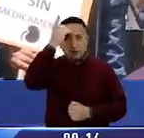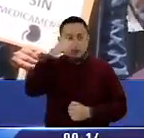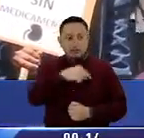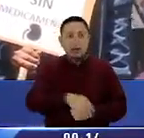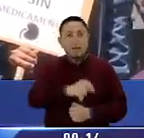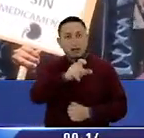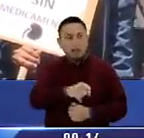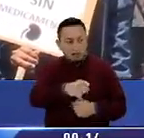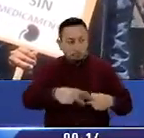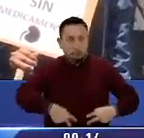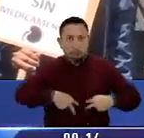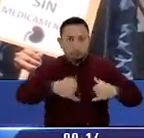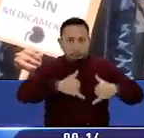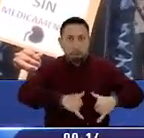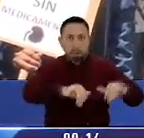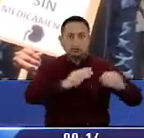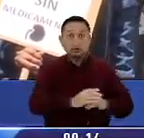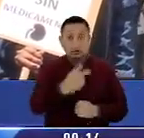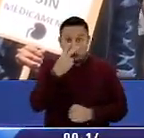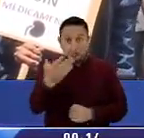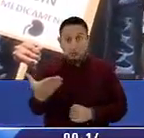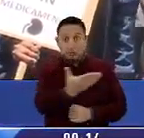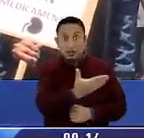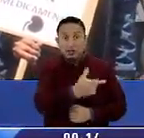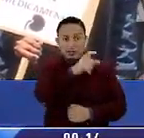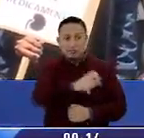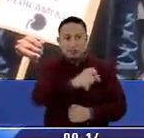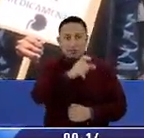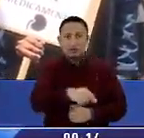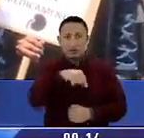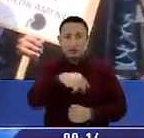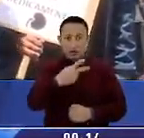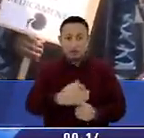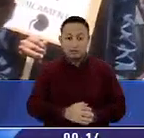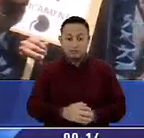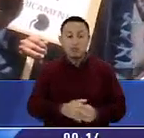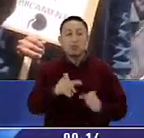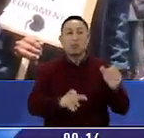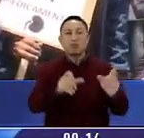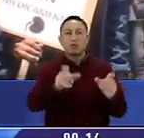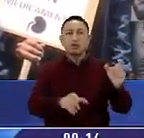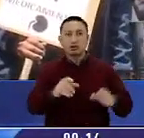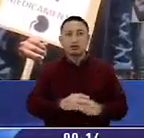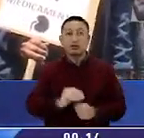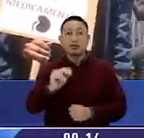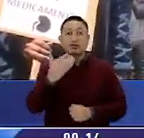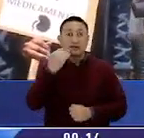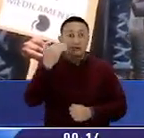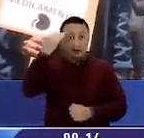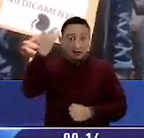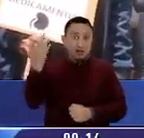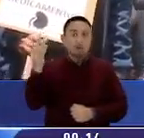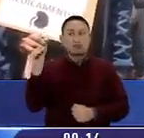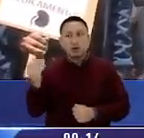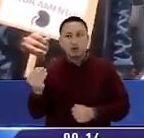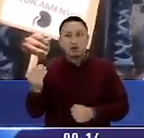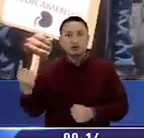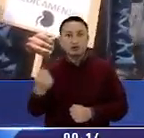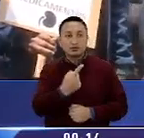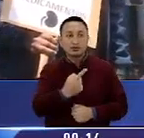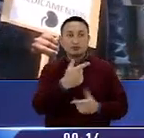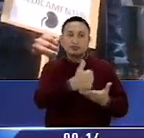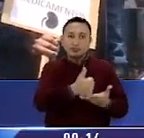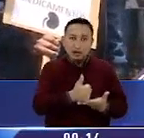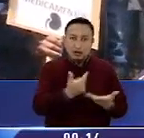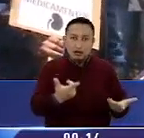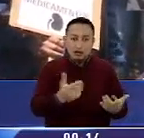humano viva, porque lastimosamente, como usted puede ver o puede apreciar o apreciaron, aquí hay personas que de la tercera edad, hay personas jóvenes que solamente dependen de eso, pero sin